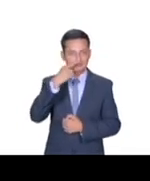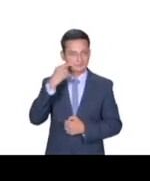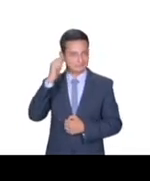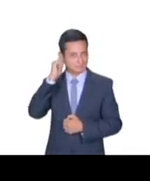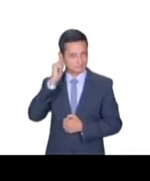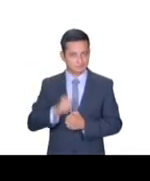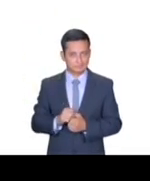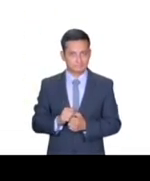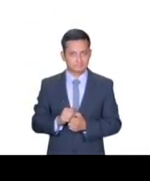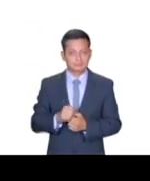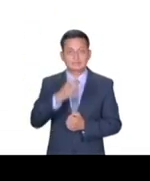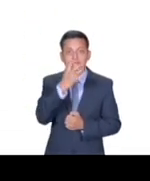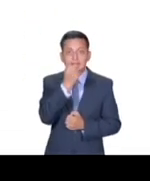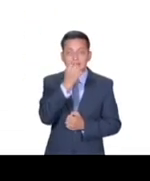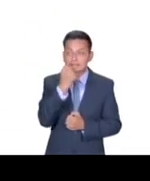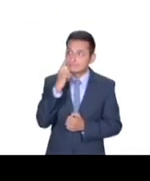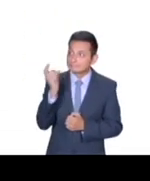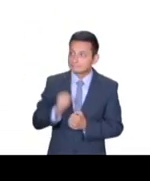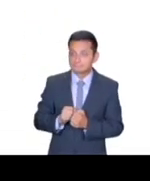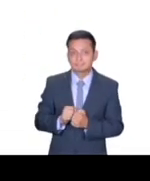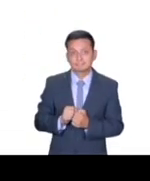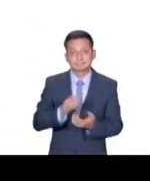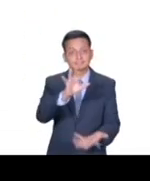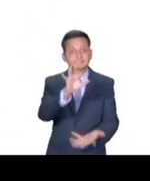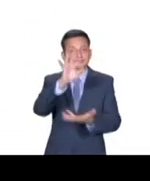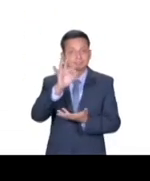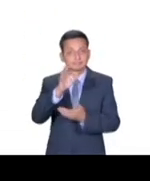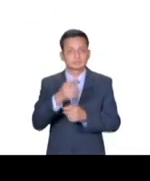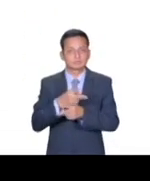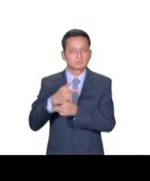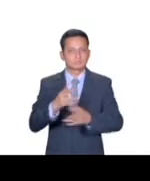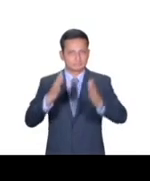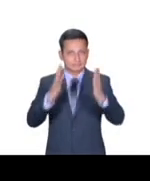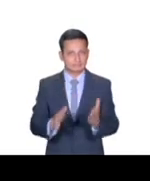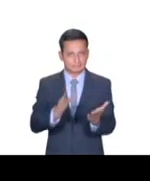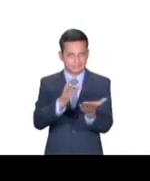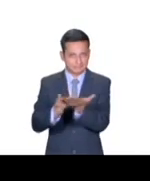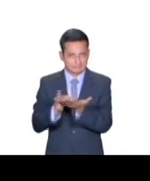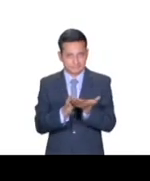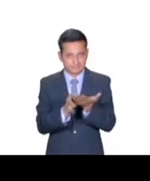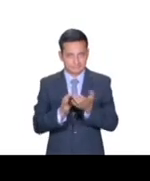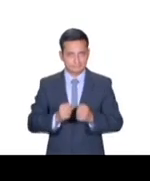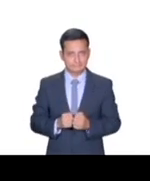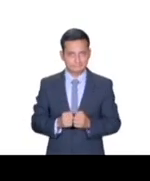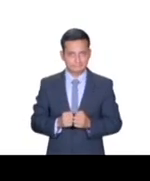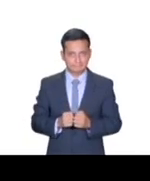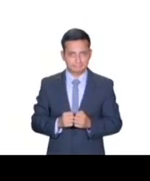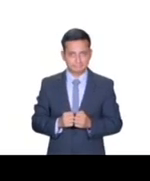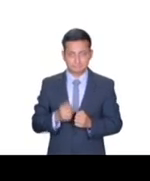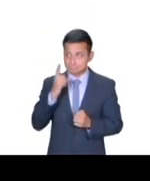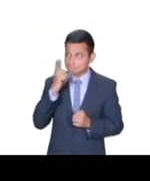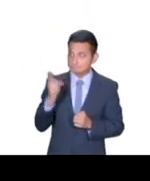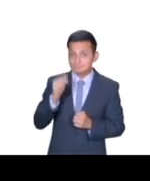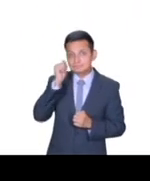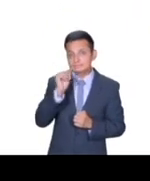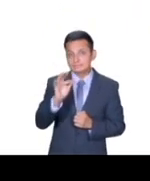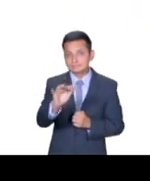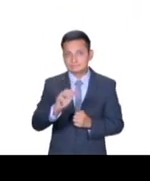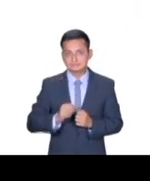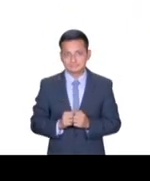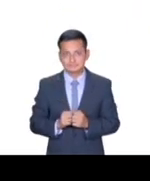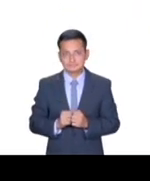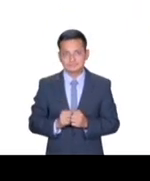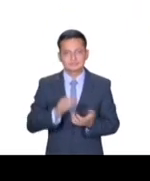alcaldes. Papeleta naranja, para la elección de concejalas o concejales urbanos. Papeleta